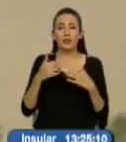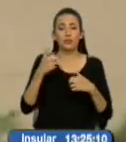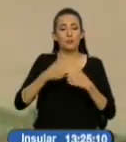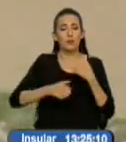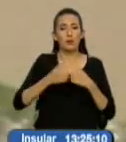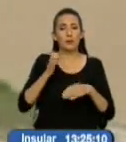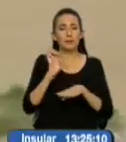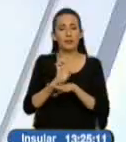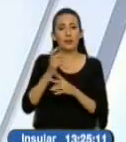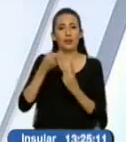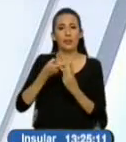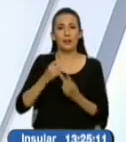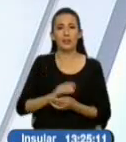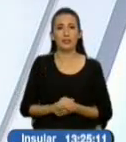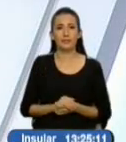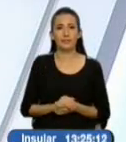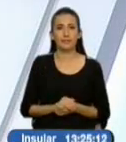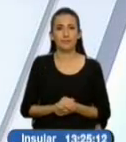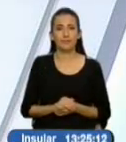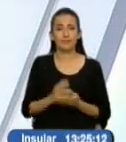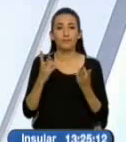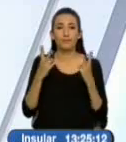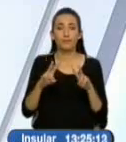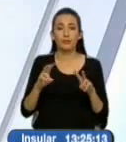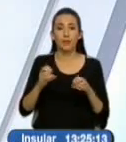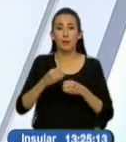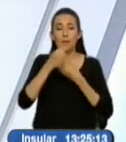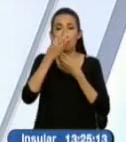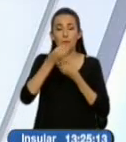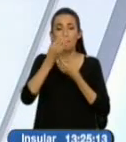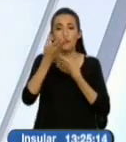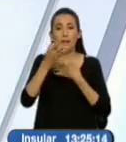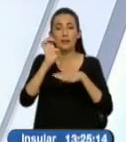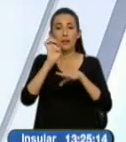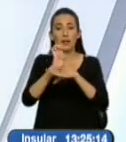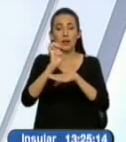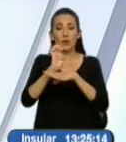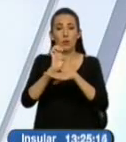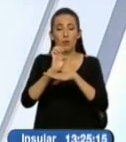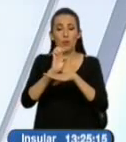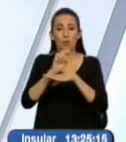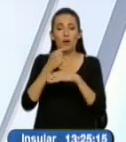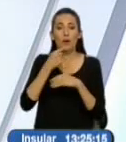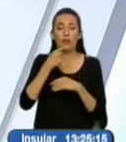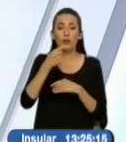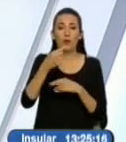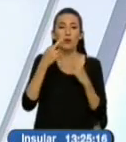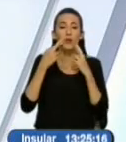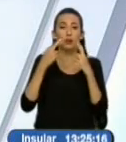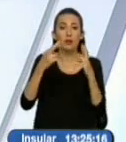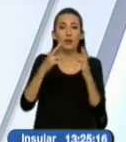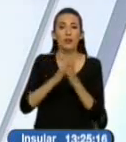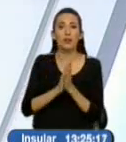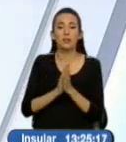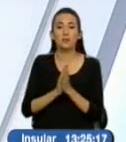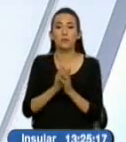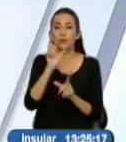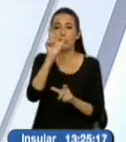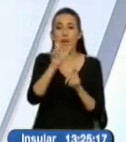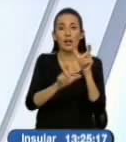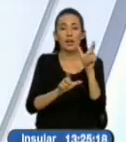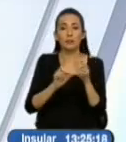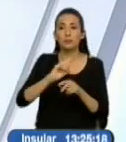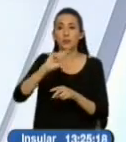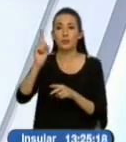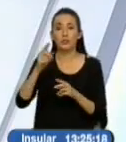Lara, Ecuador TV. También les contamos que Ecuador reacciona frente a las medidas para los migrantes que ha tomado el presidente de Estados Unidos, Donald Trump.